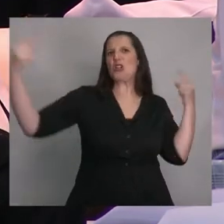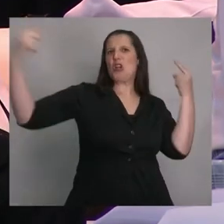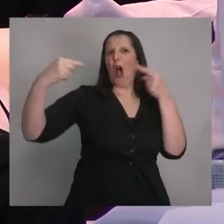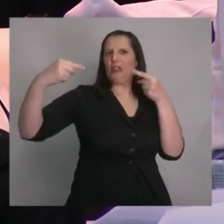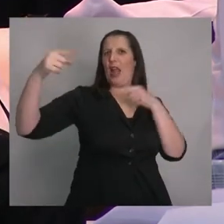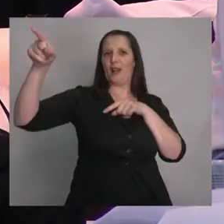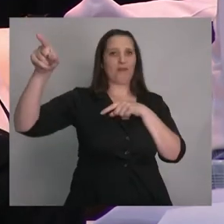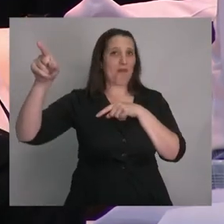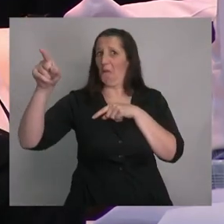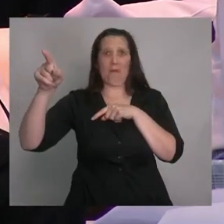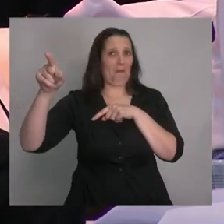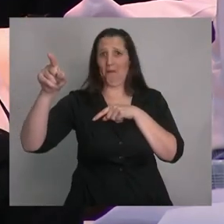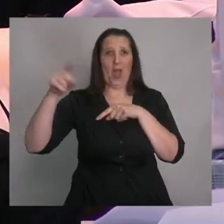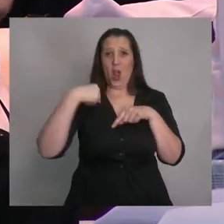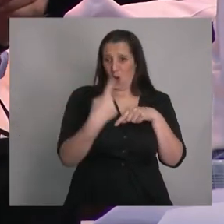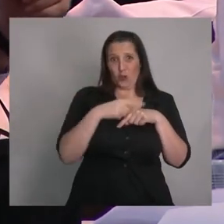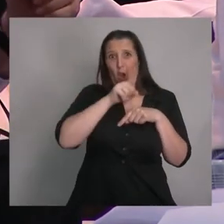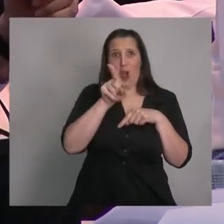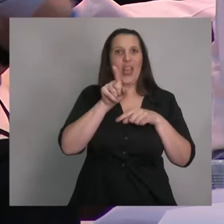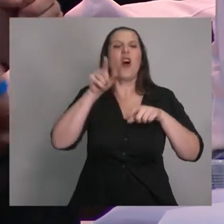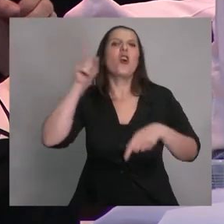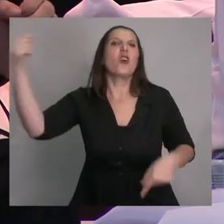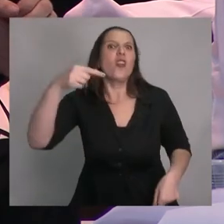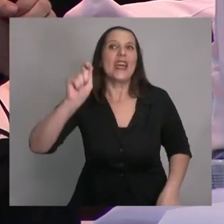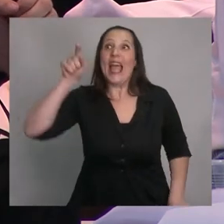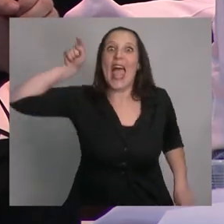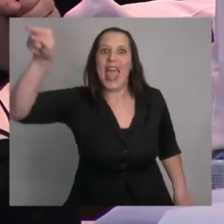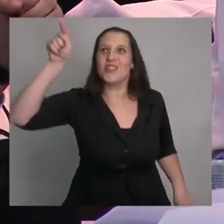g20 no somos nosotros